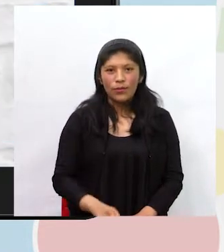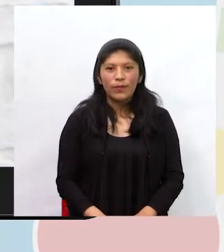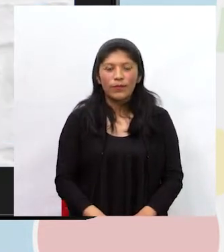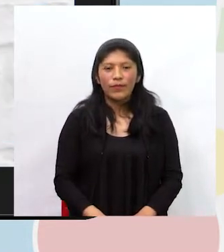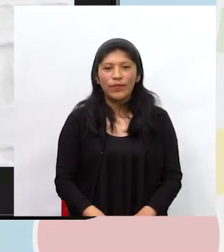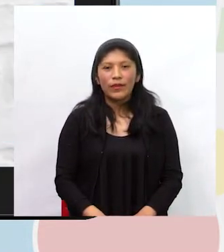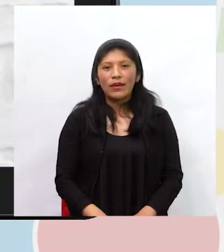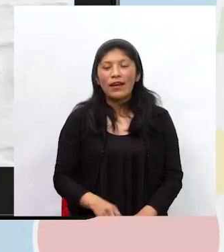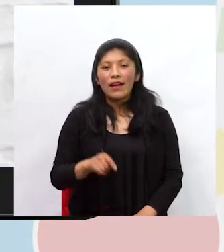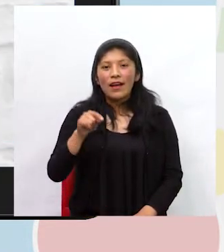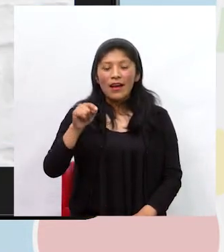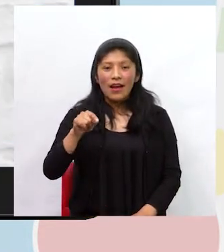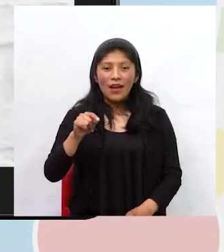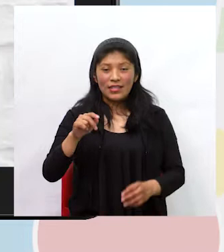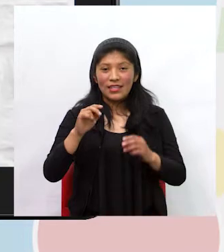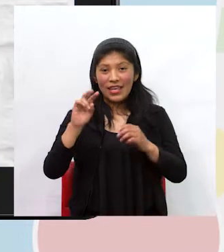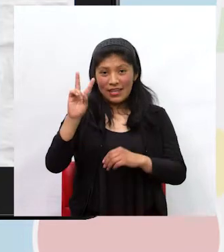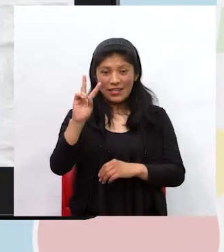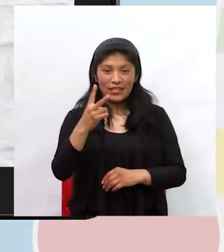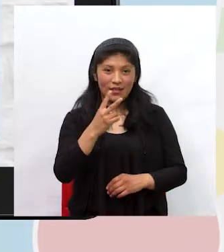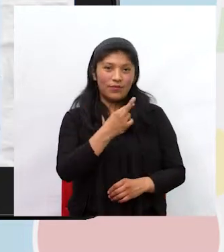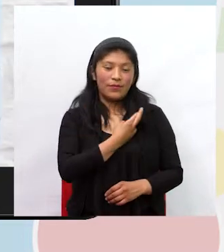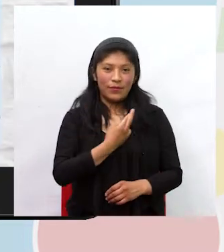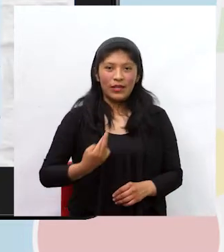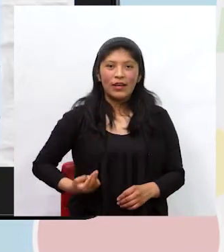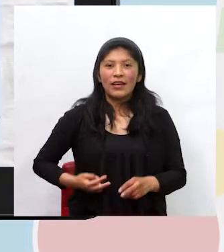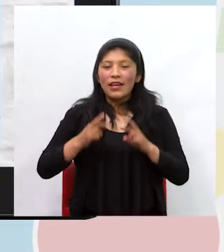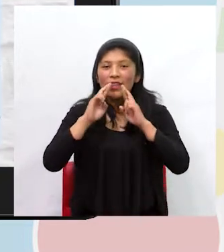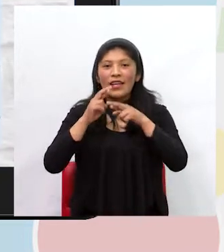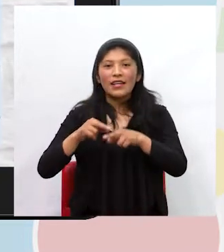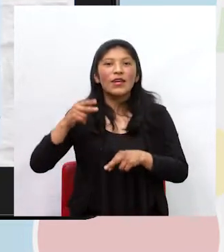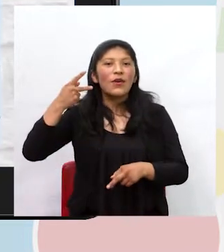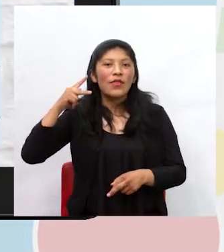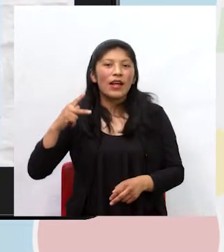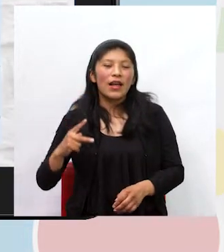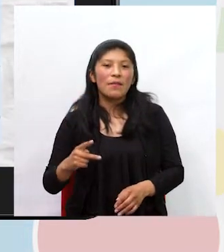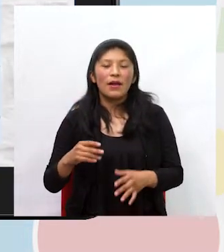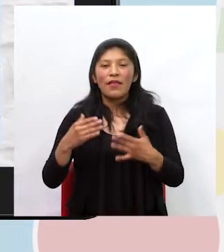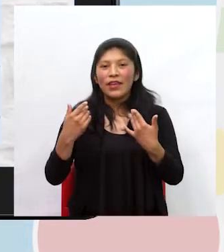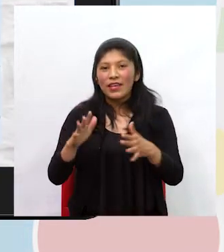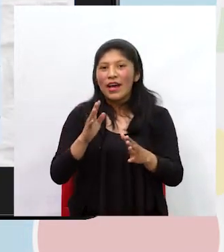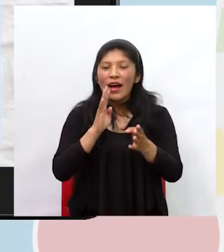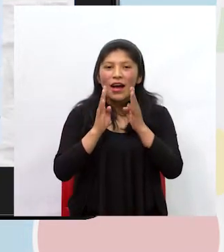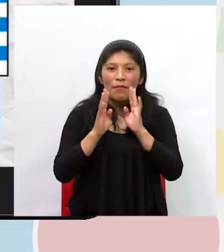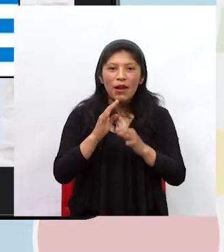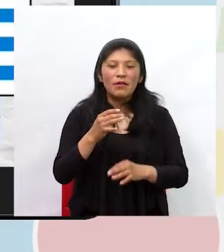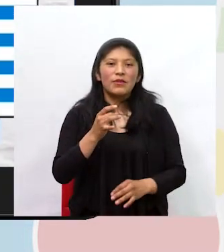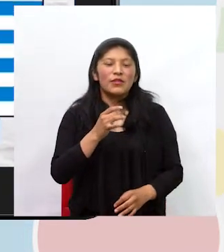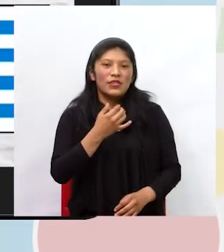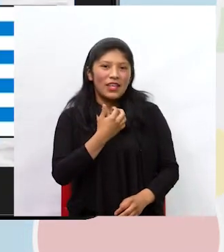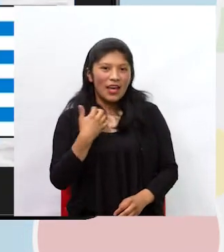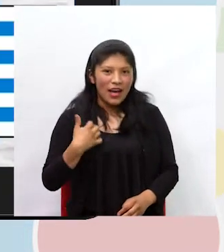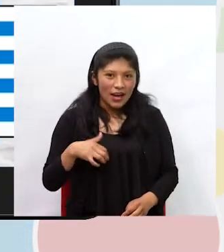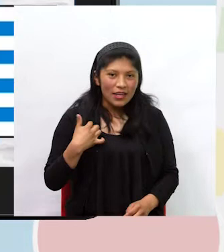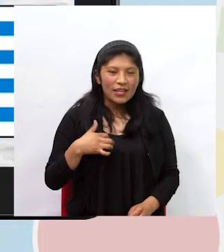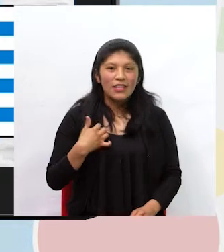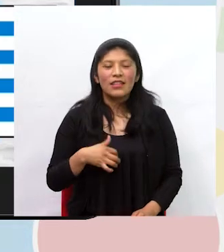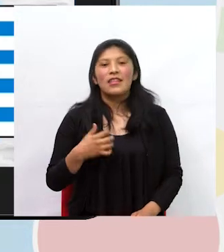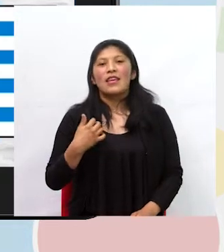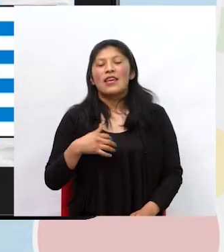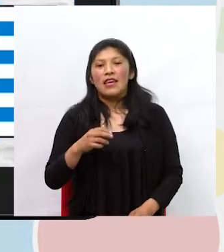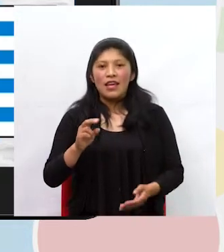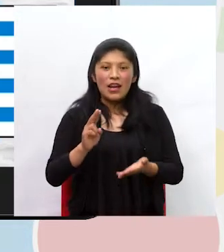En el caso del Virreinato del Río de la Plata, en la actualidad hablamos de Argentina,